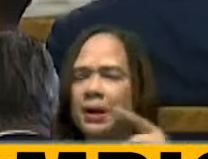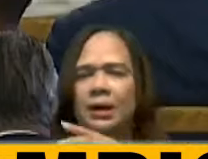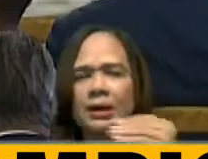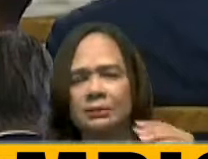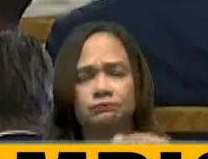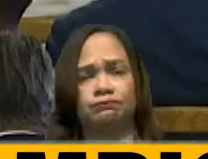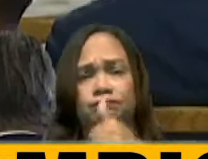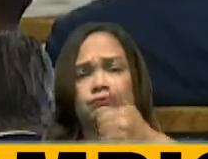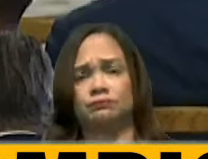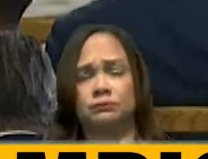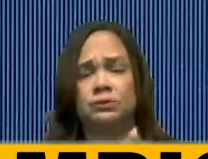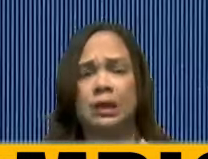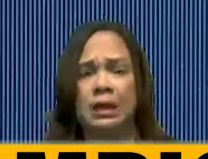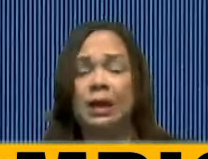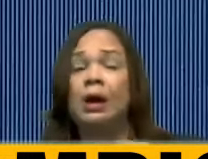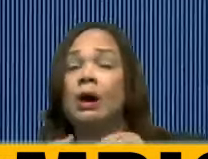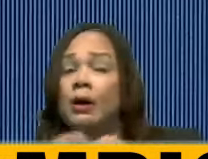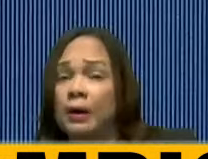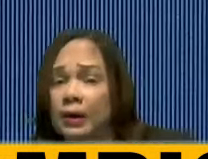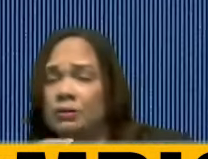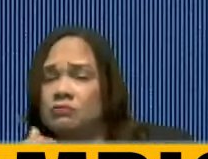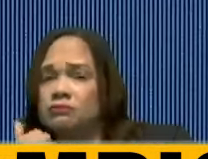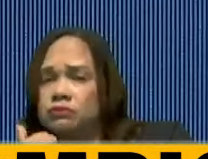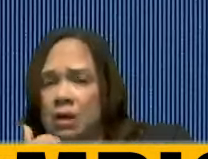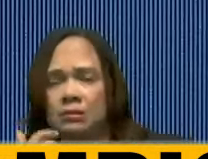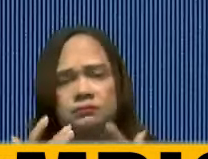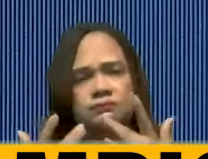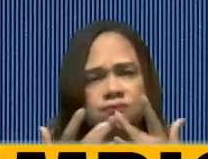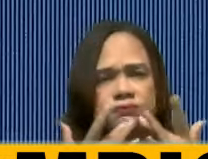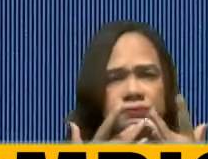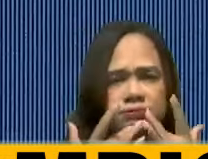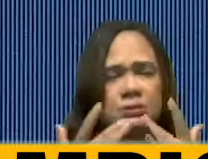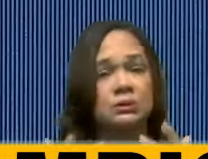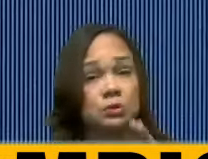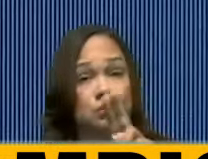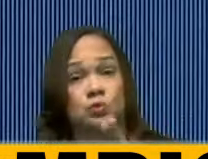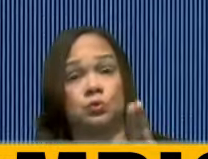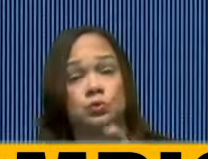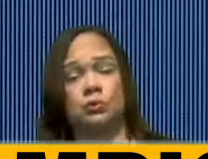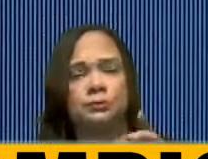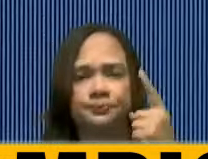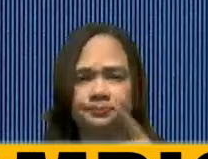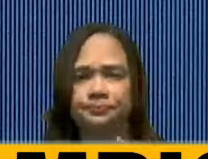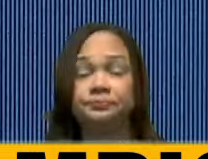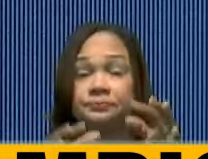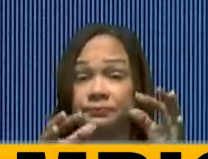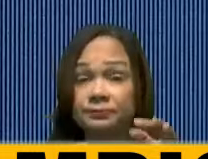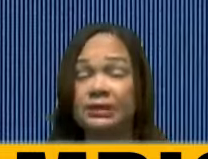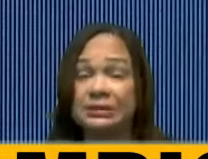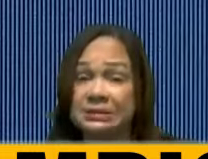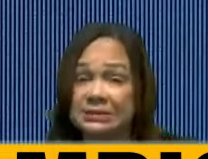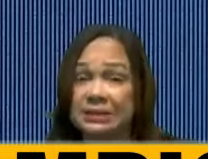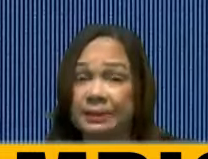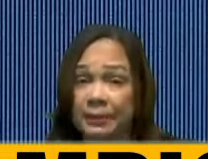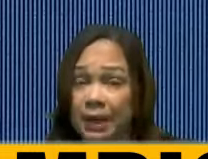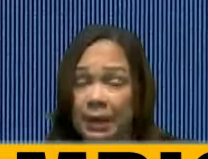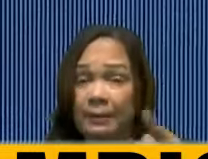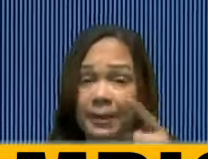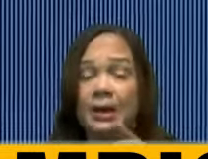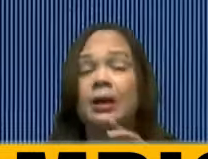crear ahorros disponibilidades que serán utilizad esas disponibilidades para